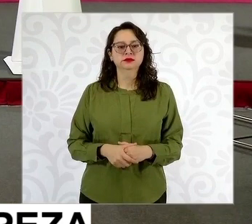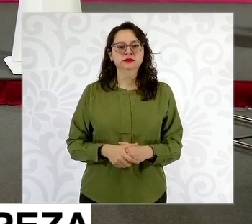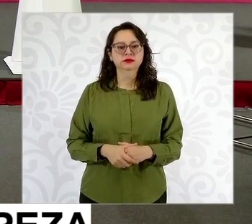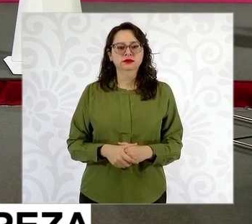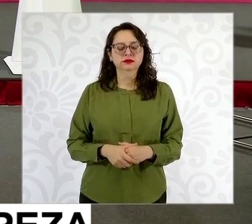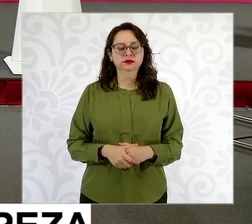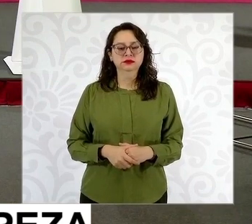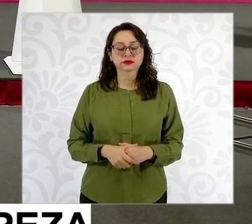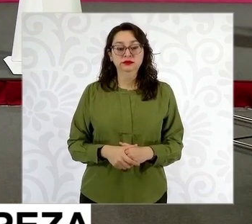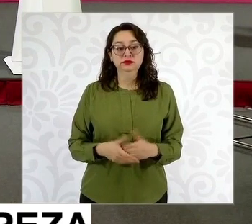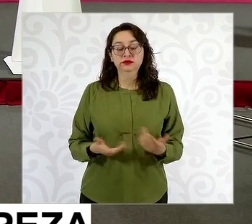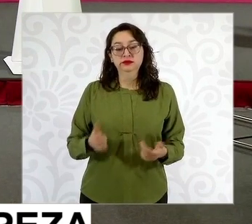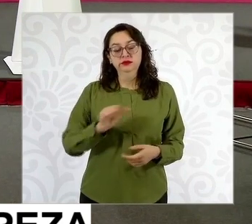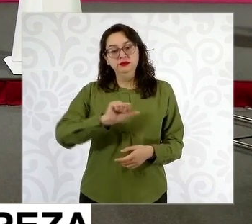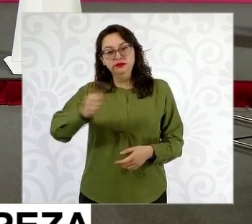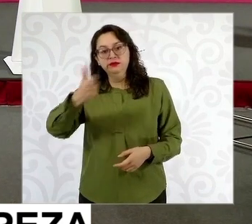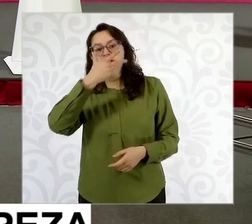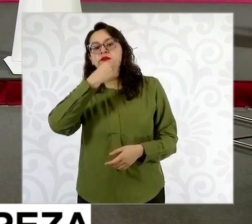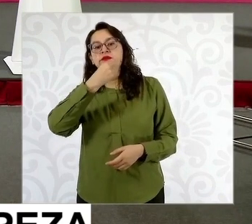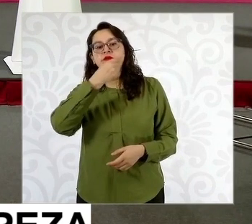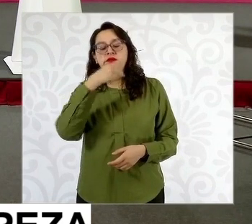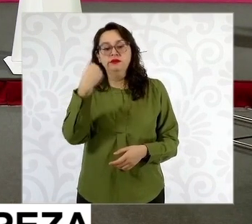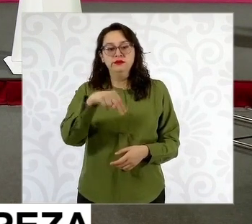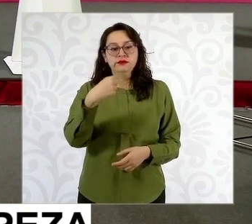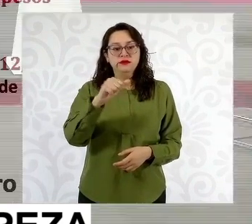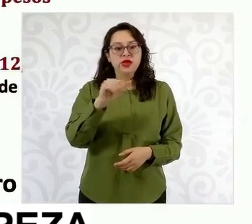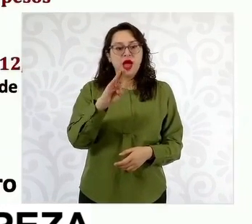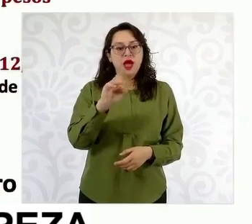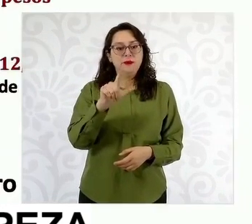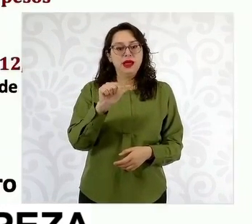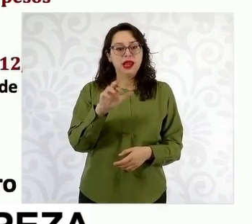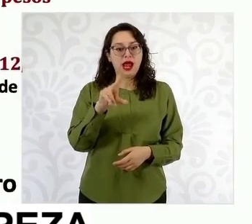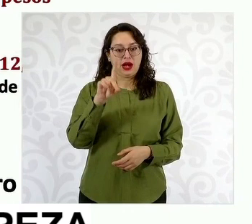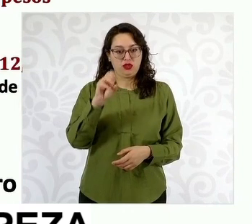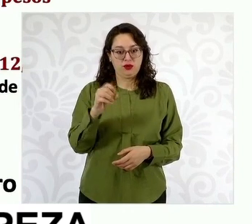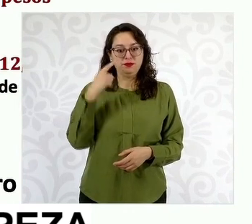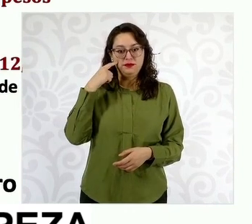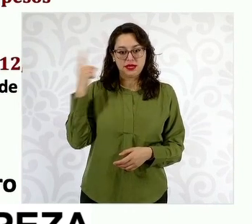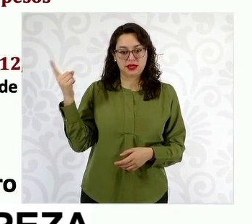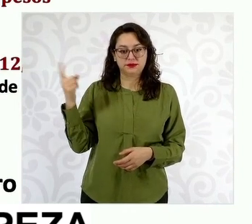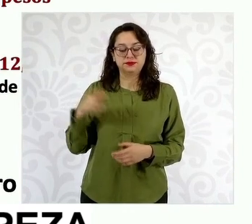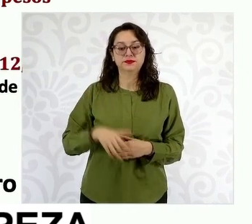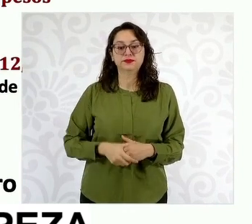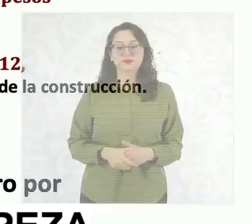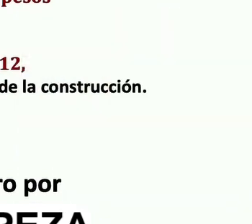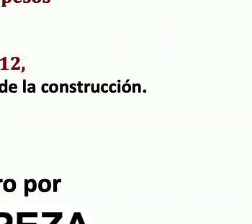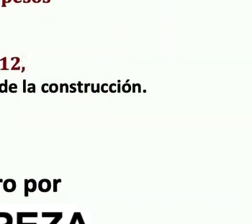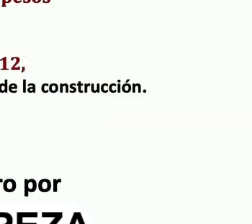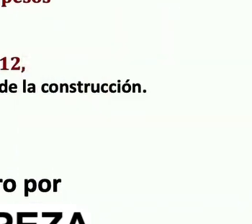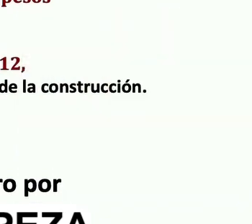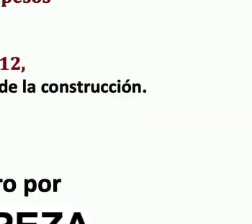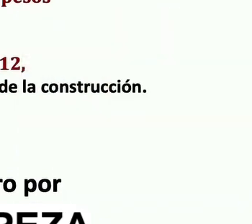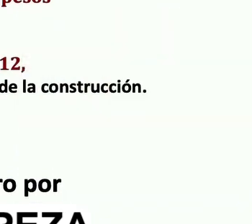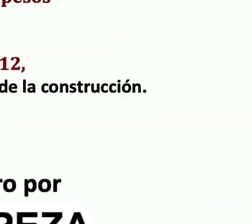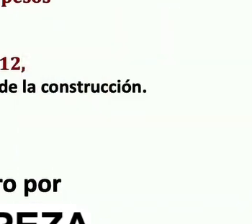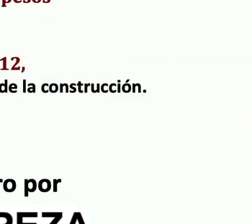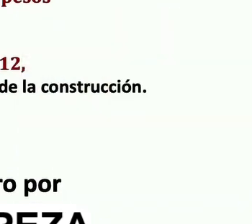Hay un señor que se llama Abelardo N., que se desempeñó como director sectorial de los